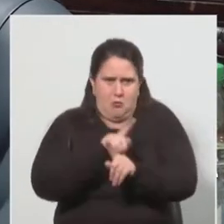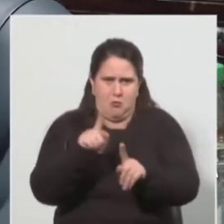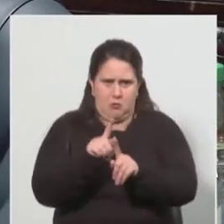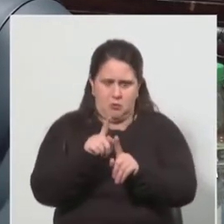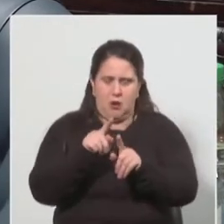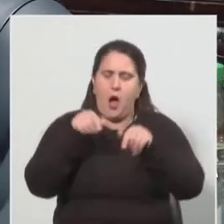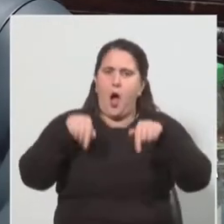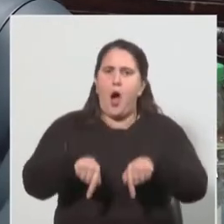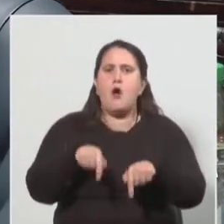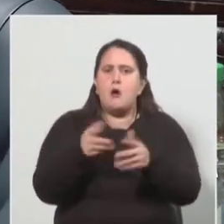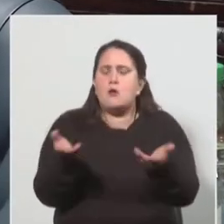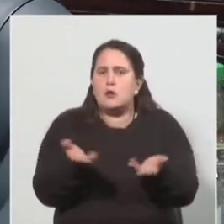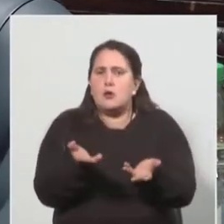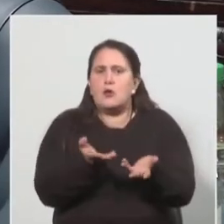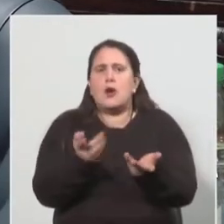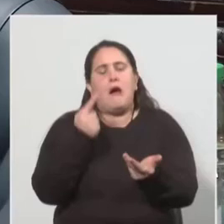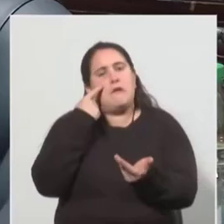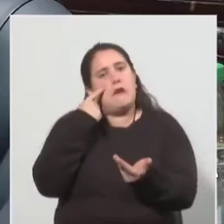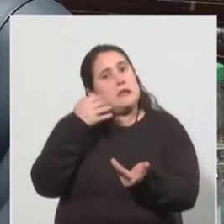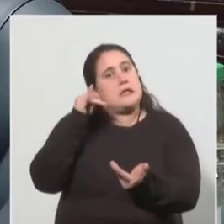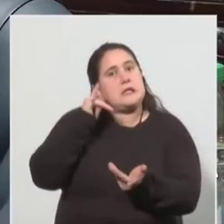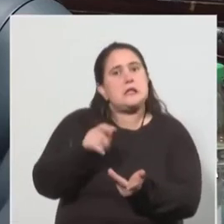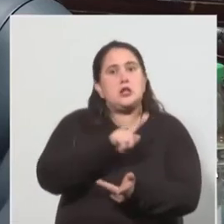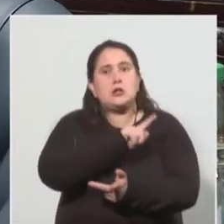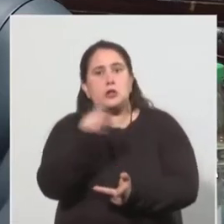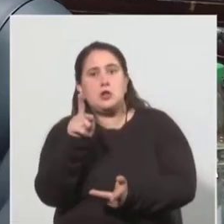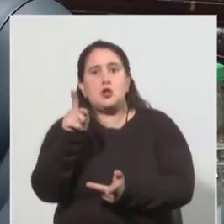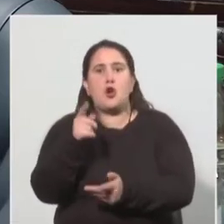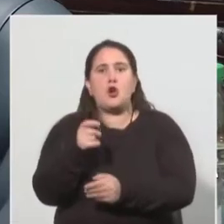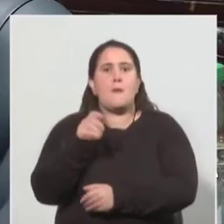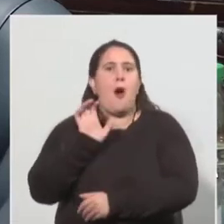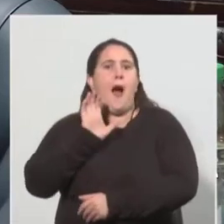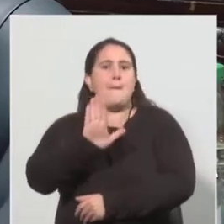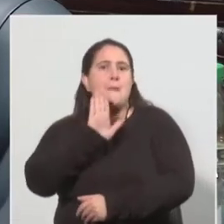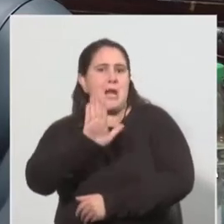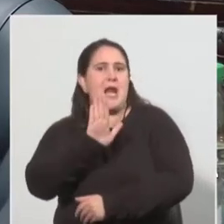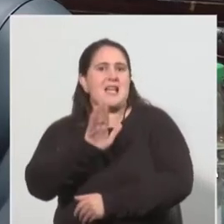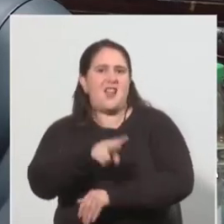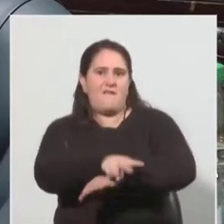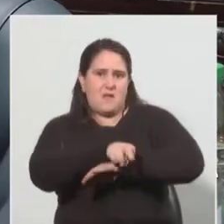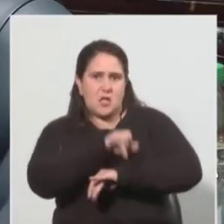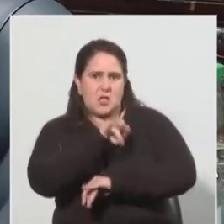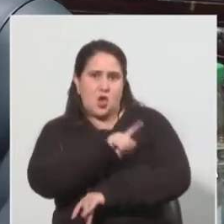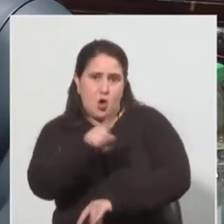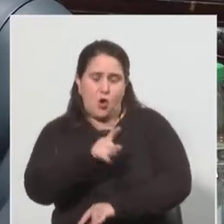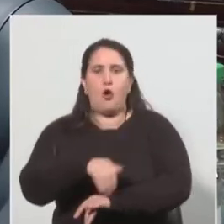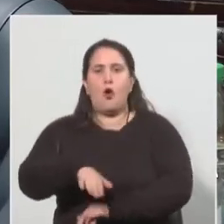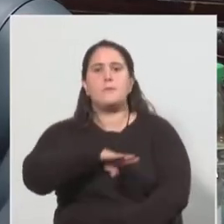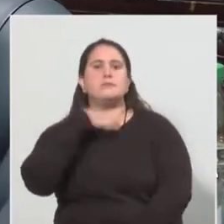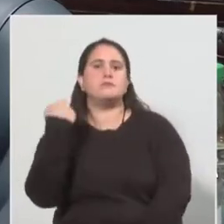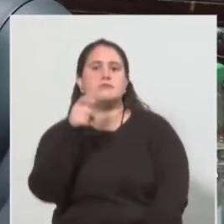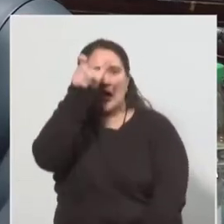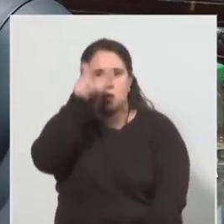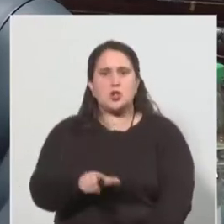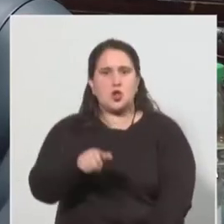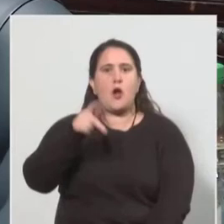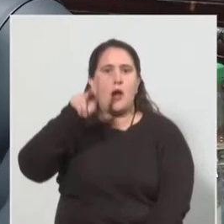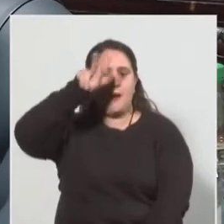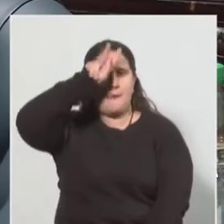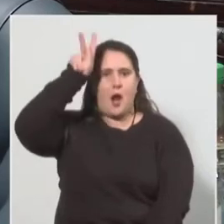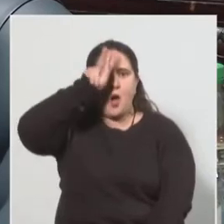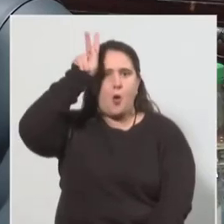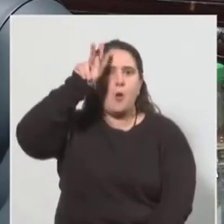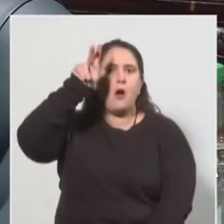para dirimir si estuvo involucrado o no en amenazas a una fiscal, en el asesinato de una persona en Paraguay,